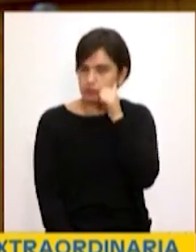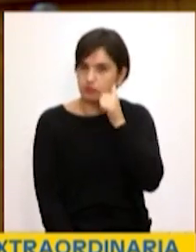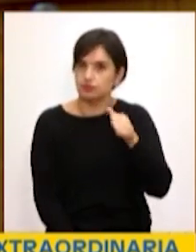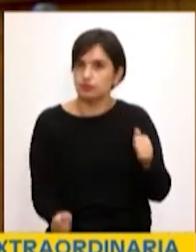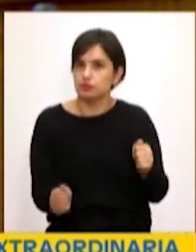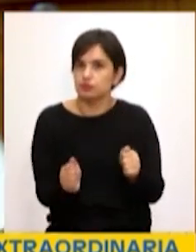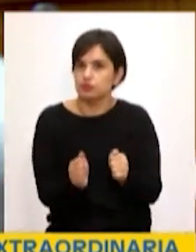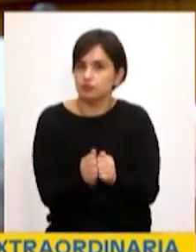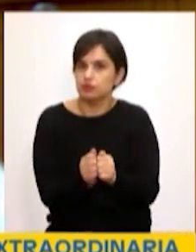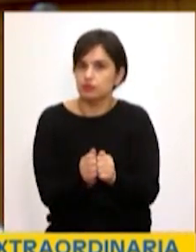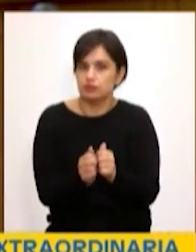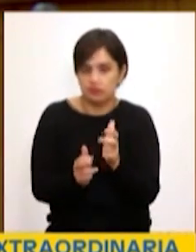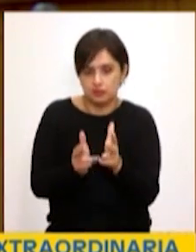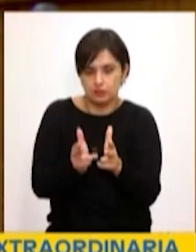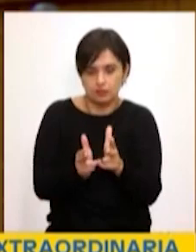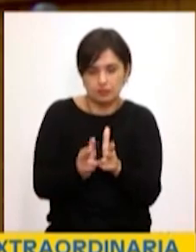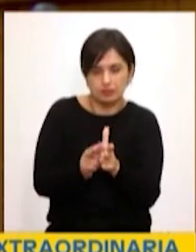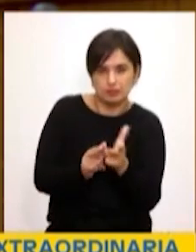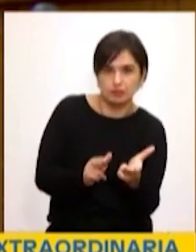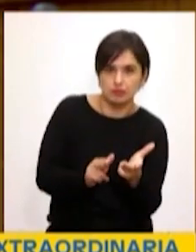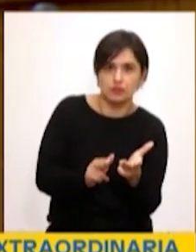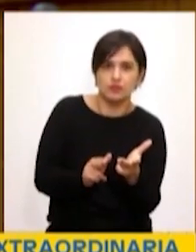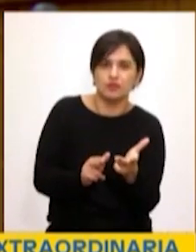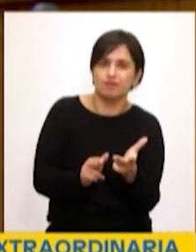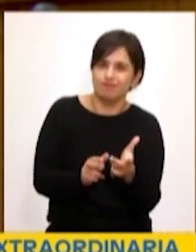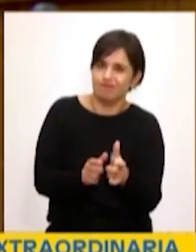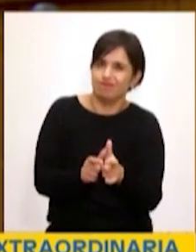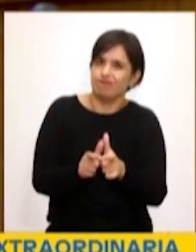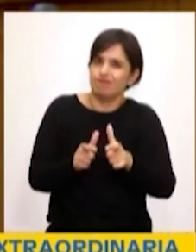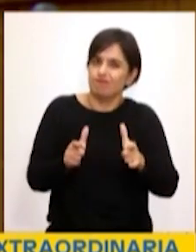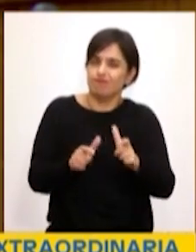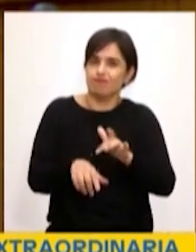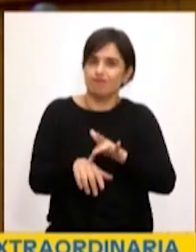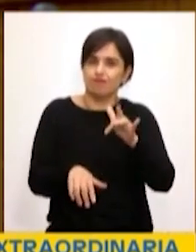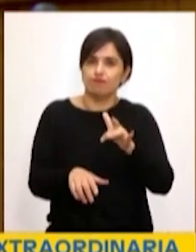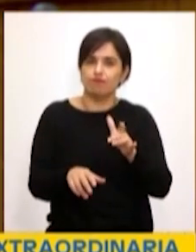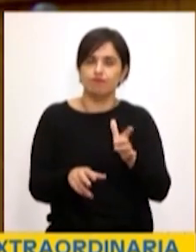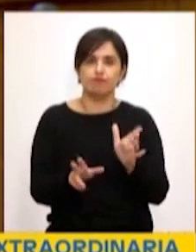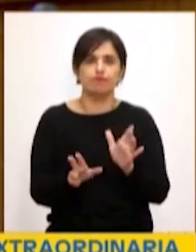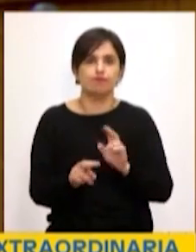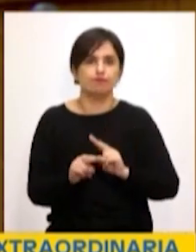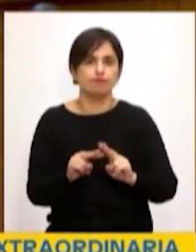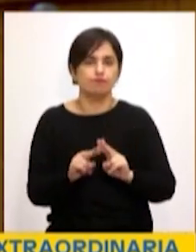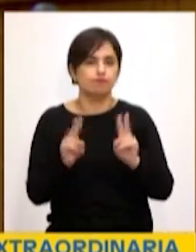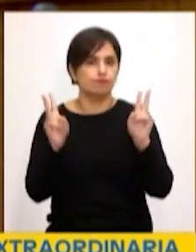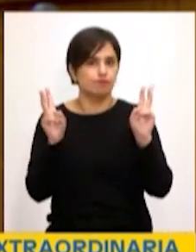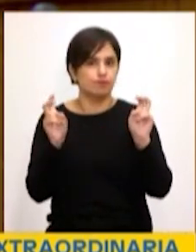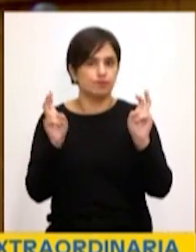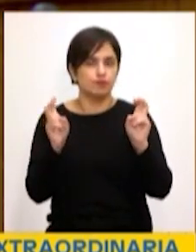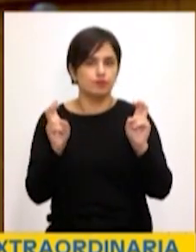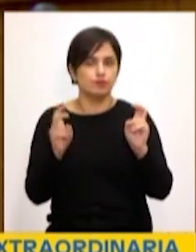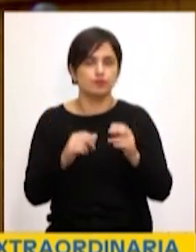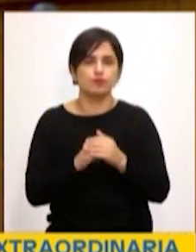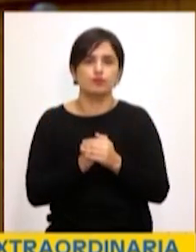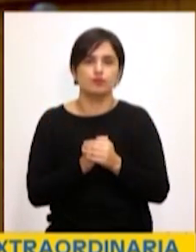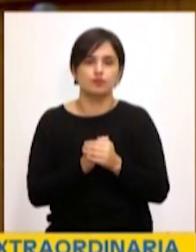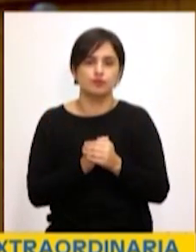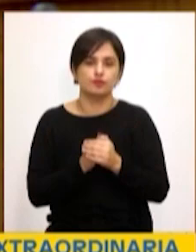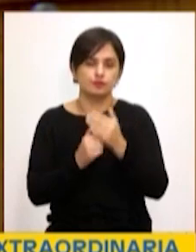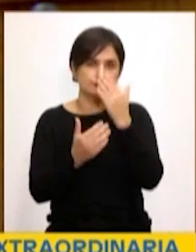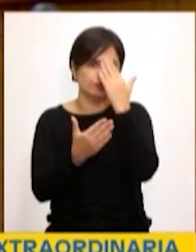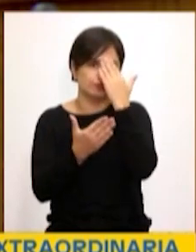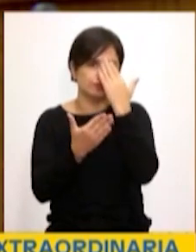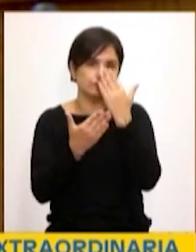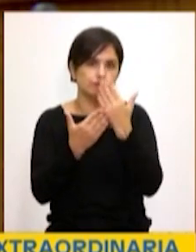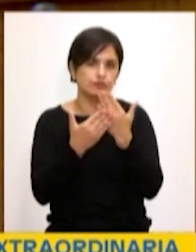este intento de descarrilamiento y estamos hablando de un escalamiento en la gravedad de los eventuales hechos que pudiesen acontecer frente a